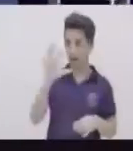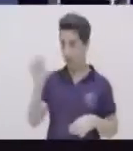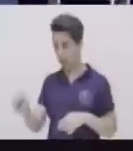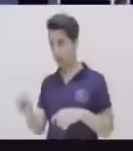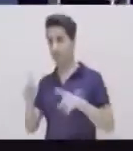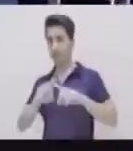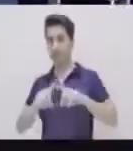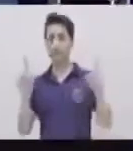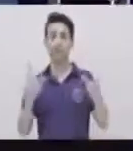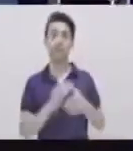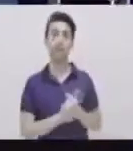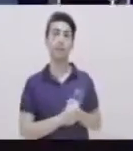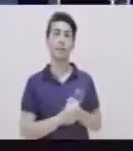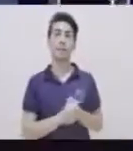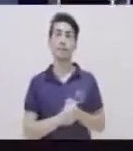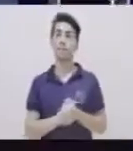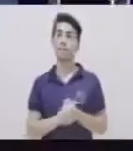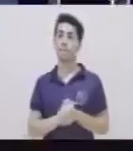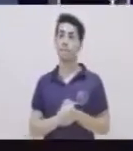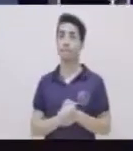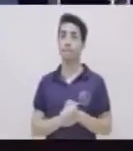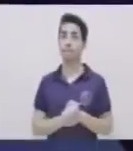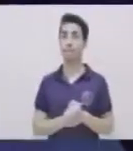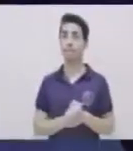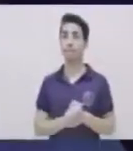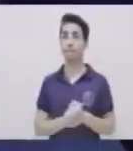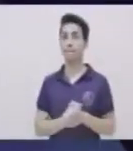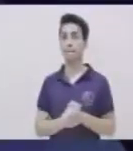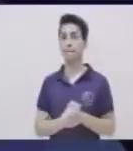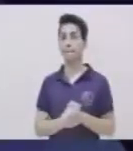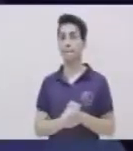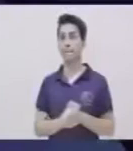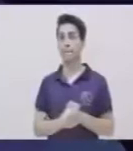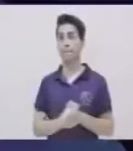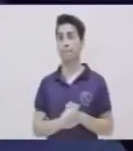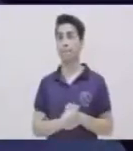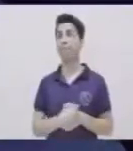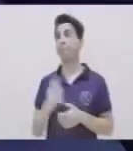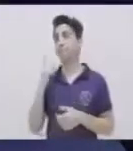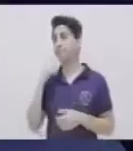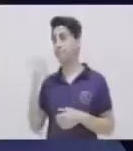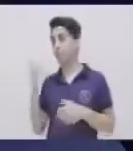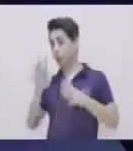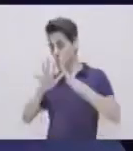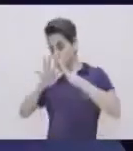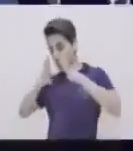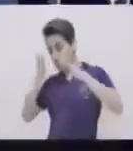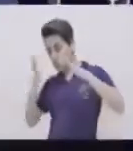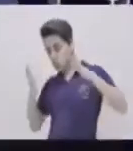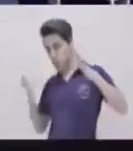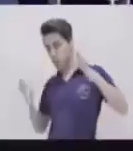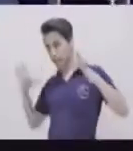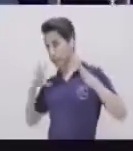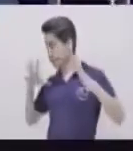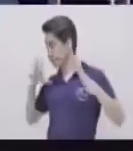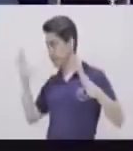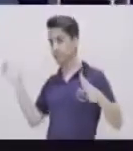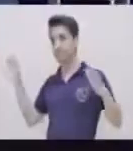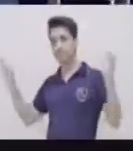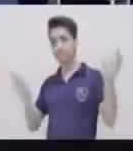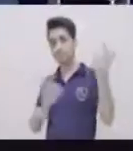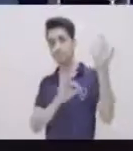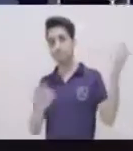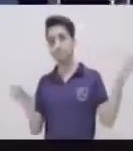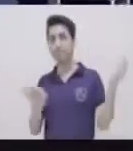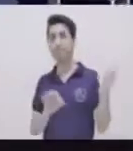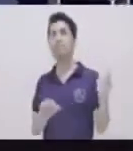es el mecánico que nos repara el instrumento. Acá es donde colocamos los dedos. Como se pueden dar cuenta,